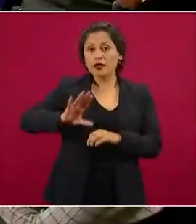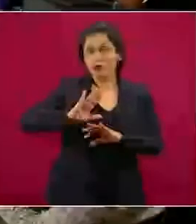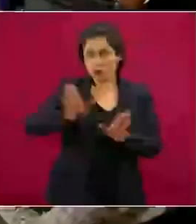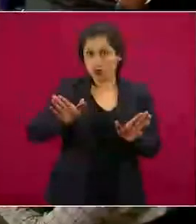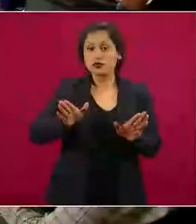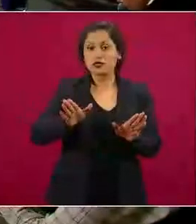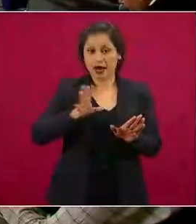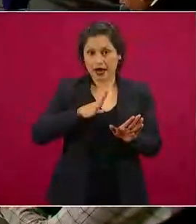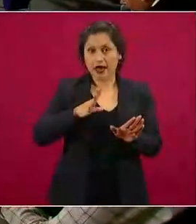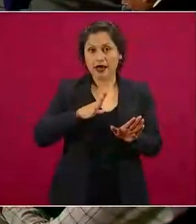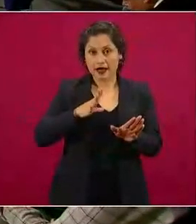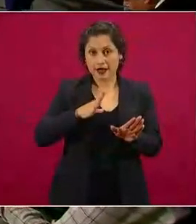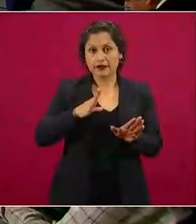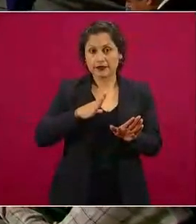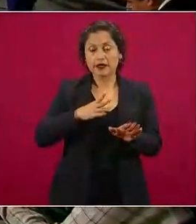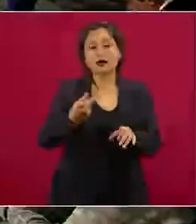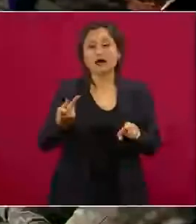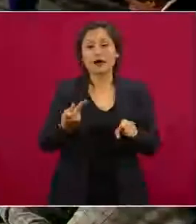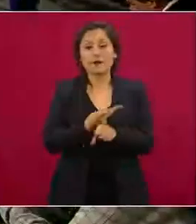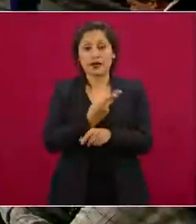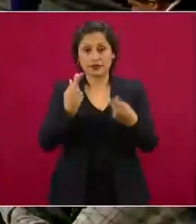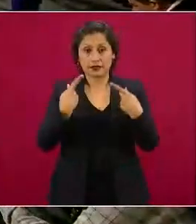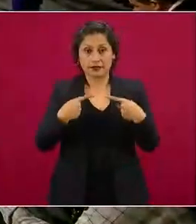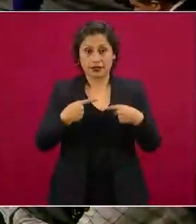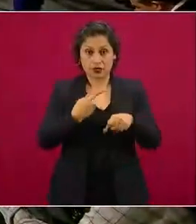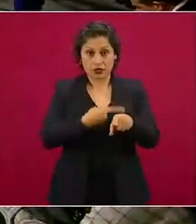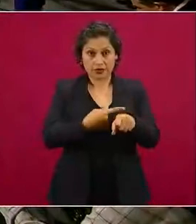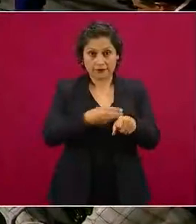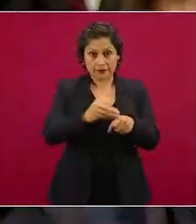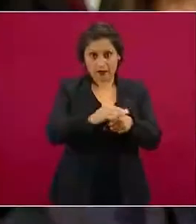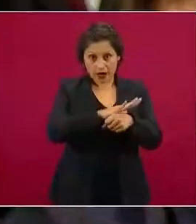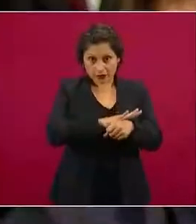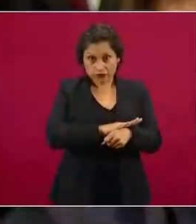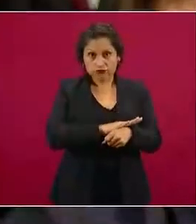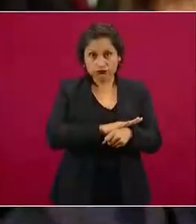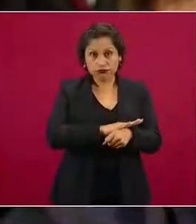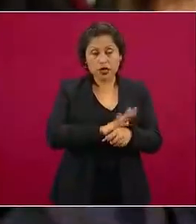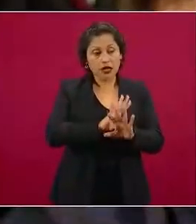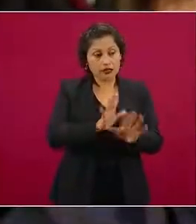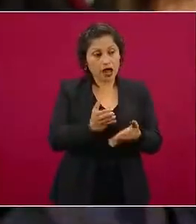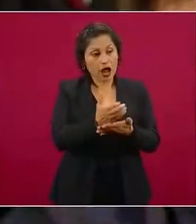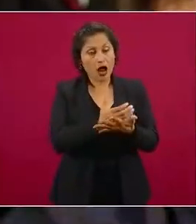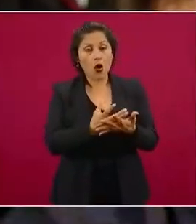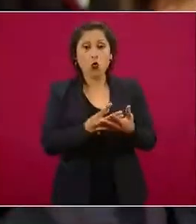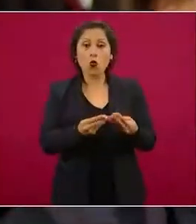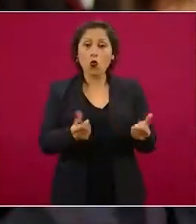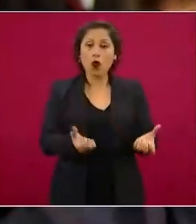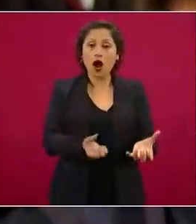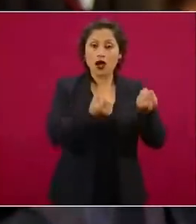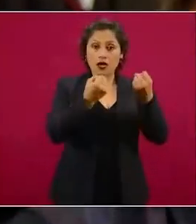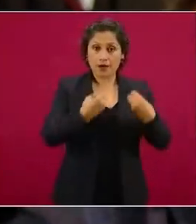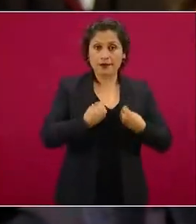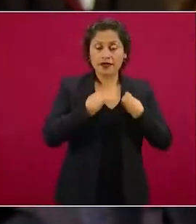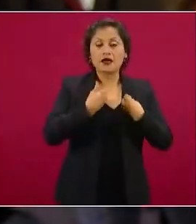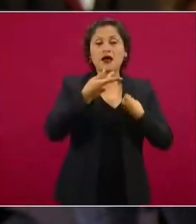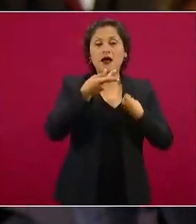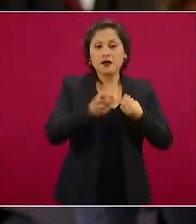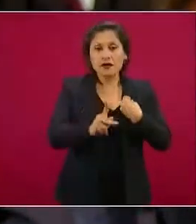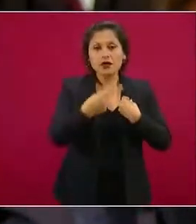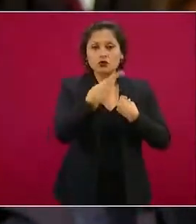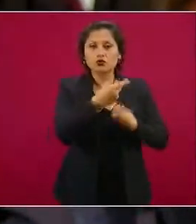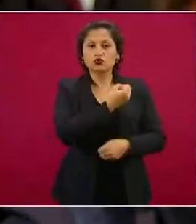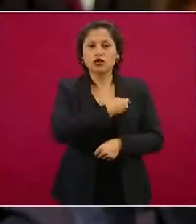personas recuperadas de COVID-19, desafortunadamente, bueno, afortunadamente salvan la vida, pero en muchos casos se deteriora, sí, queda deteriorada la salud, ¿cómo va a